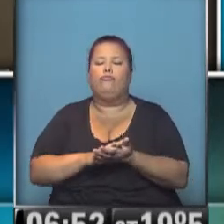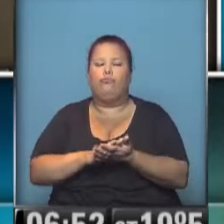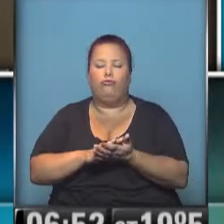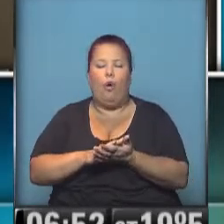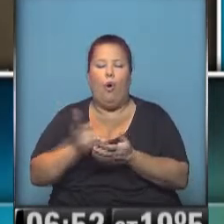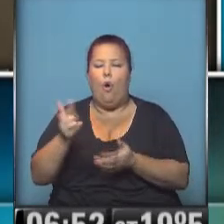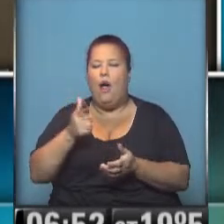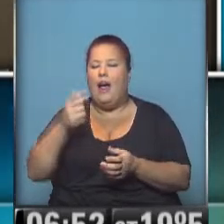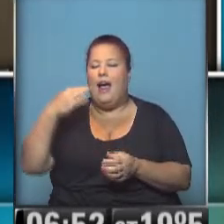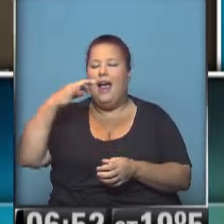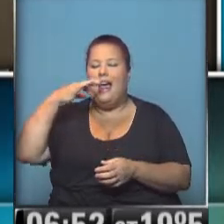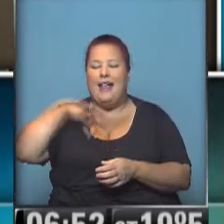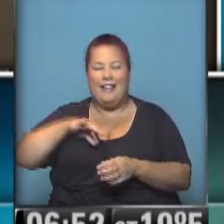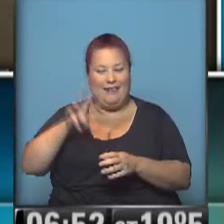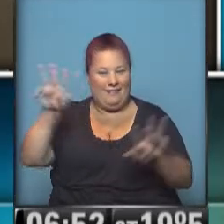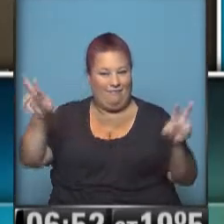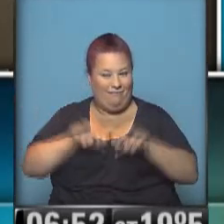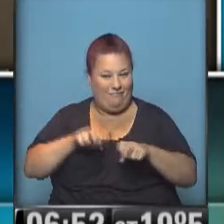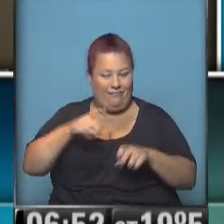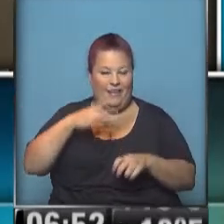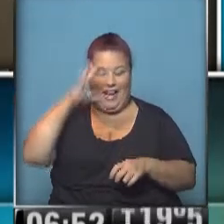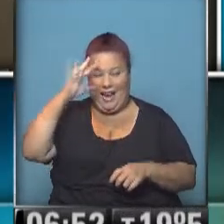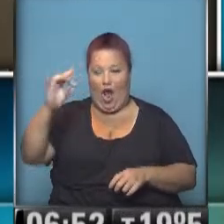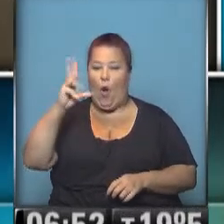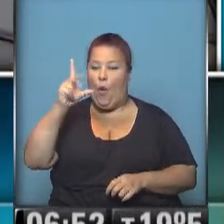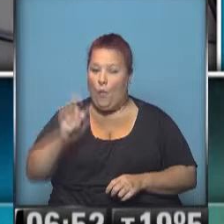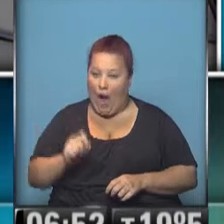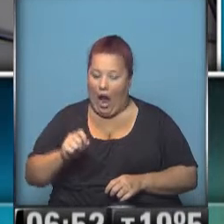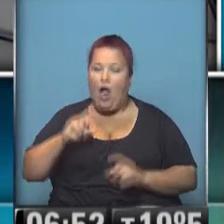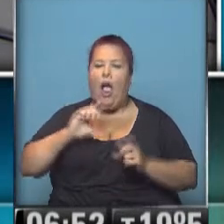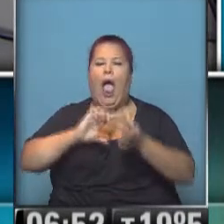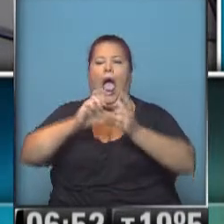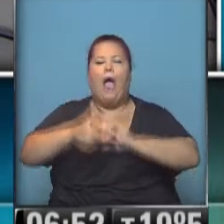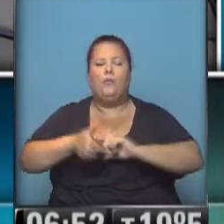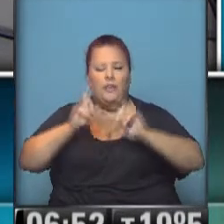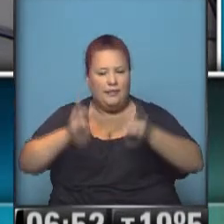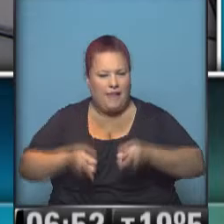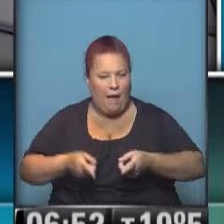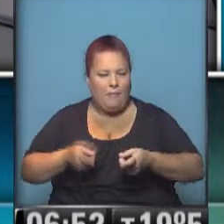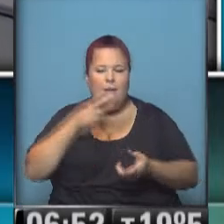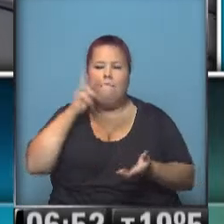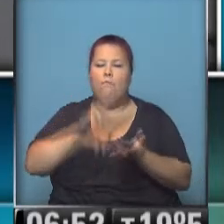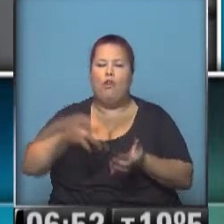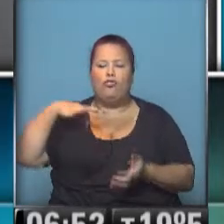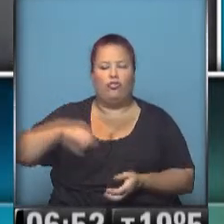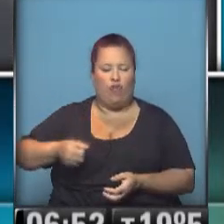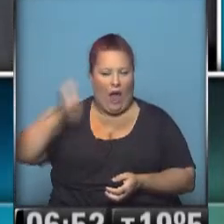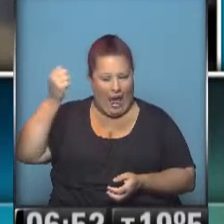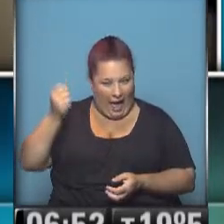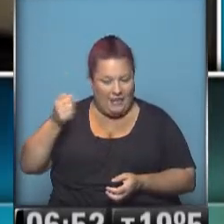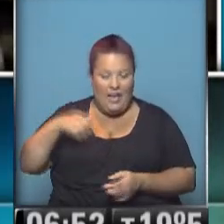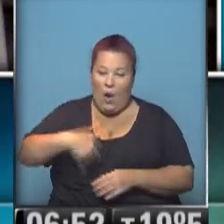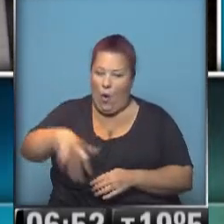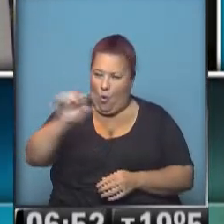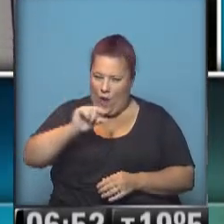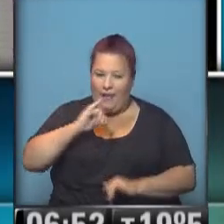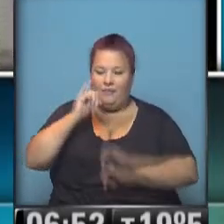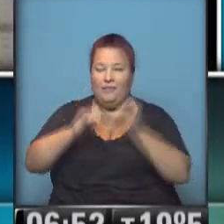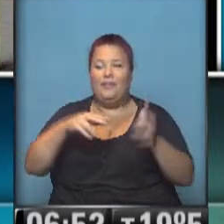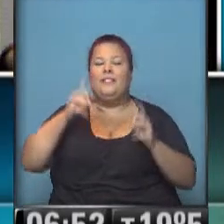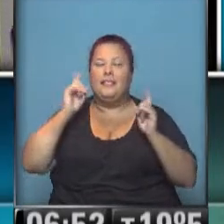una parte de los ingresos récord que registraron los bancos y de la actualización del impuesto a las ganancias. En instantes, en esta